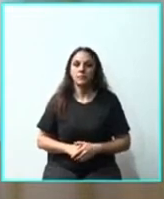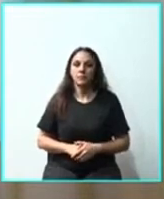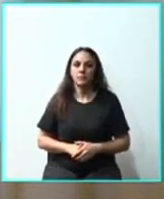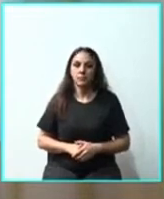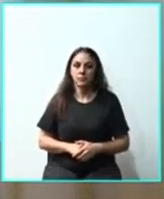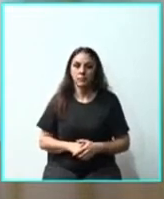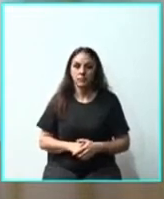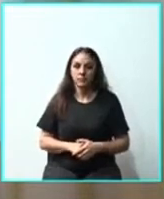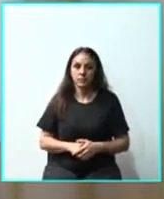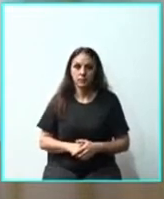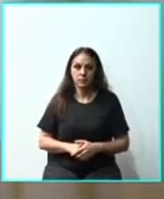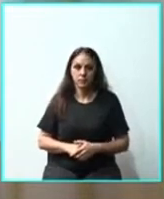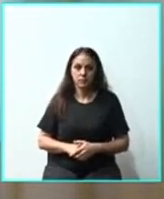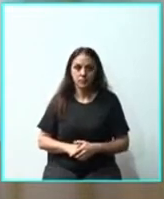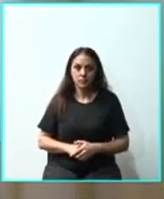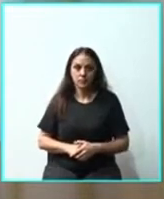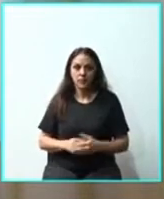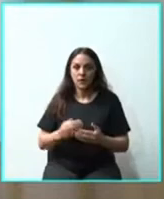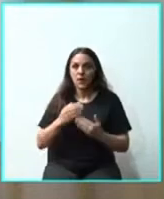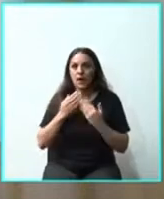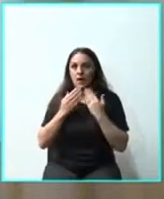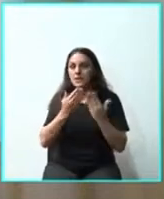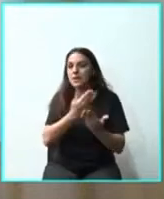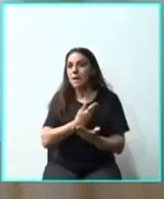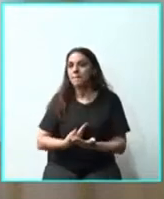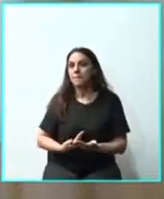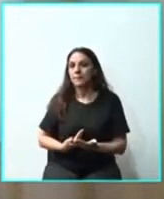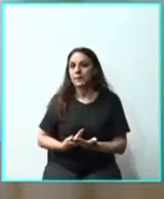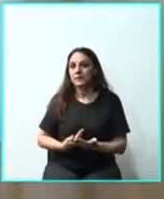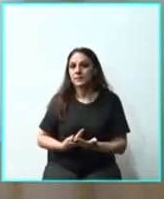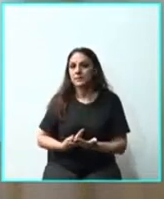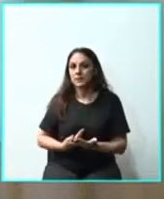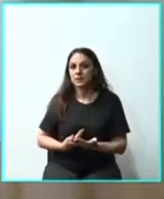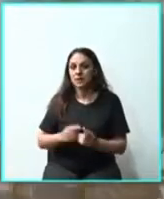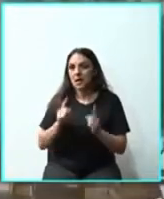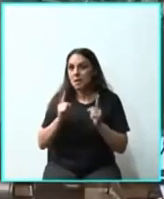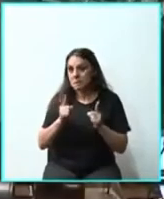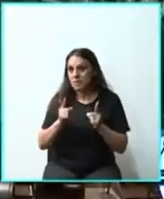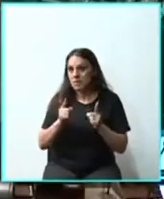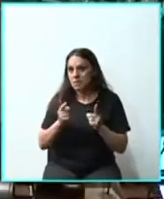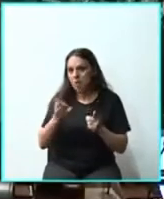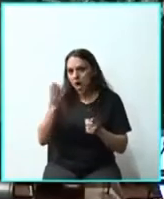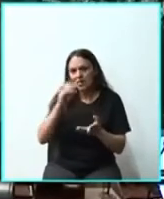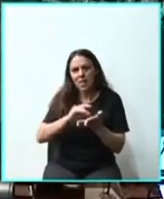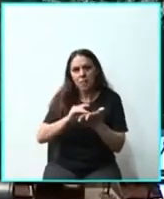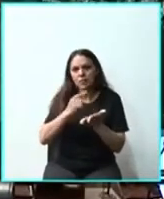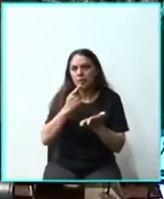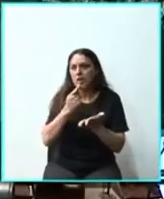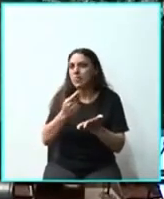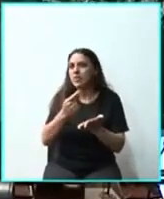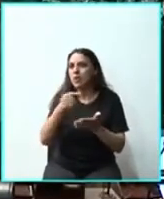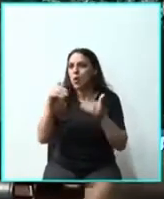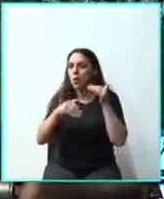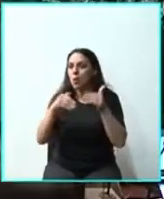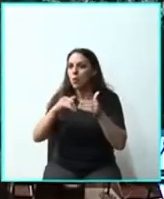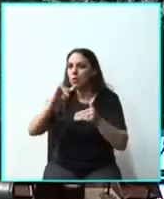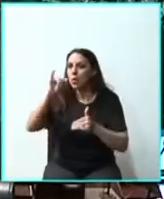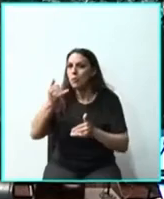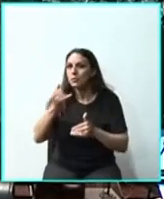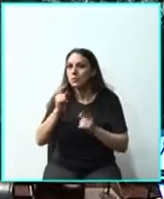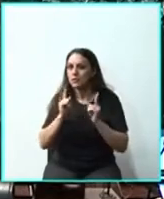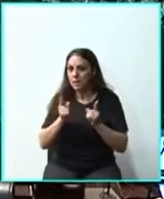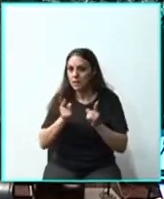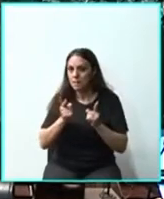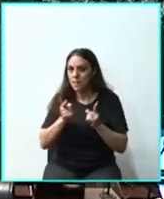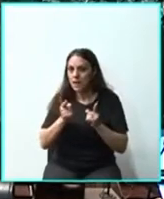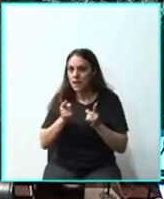Gracias, señor presidente. De igual modo que el diputado Reyes, manifestar mi voto positivo y también pedir gente de